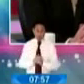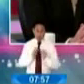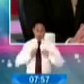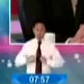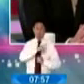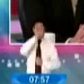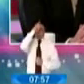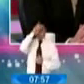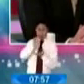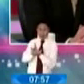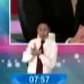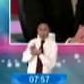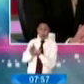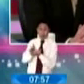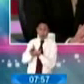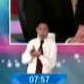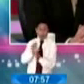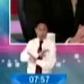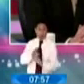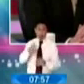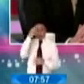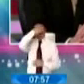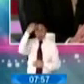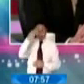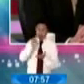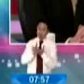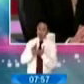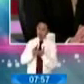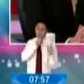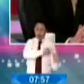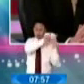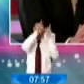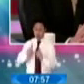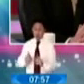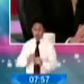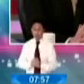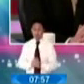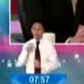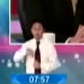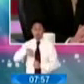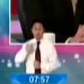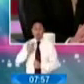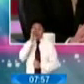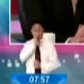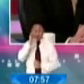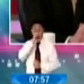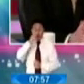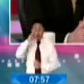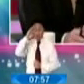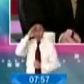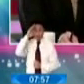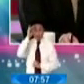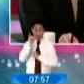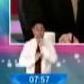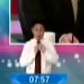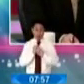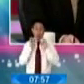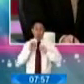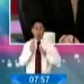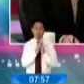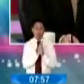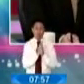expulsado, fue un mecanismo migratorio el que se activó. En la búsqueda a través de Interpol, que ya la teníamos activada,